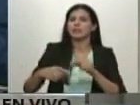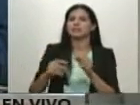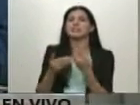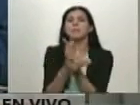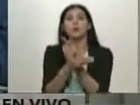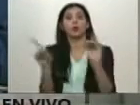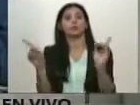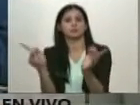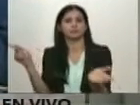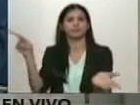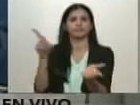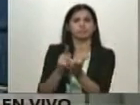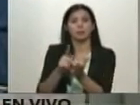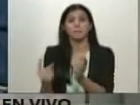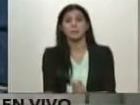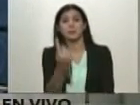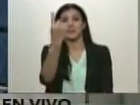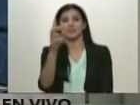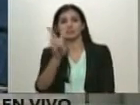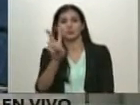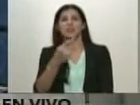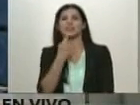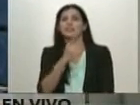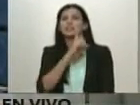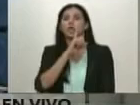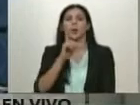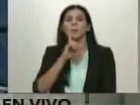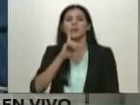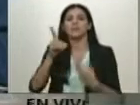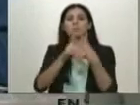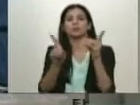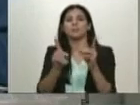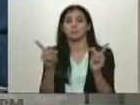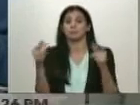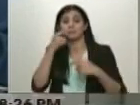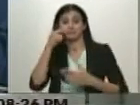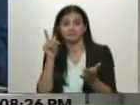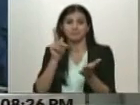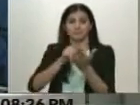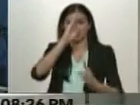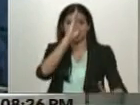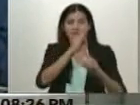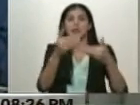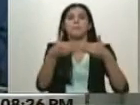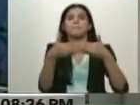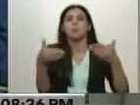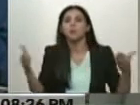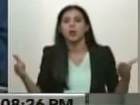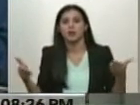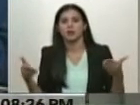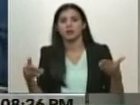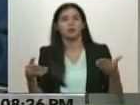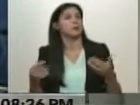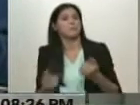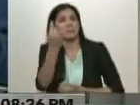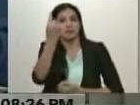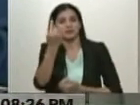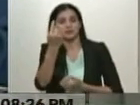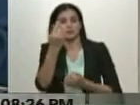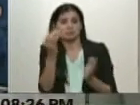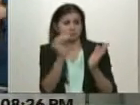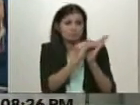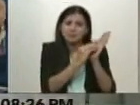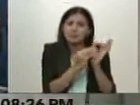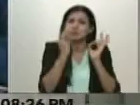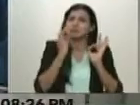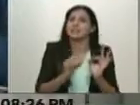Por primera vez en la historia de Venezuela se habla de democracia protagónica, popular, directa. Aquí define los elementos claves para